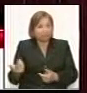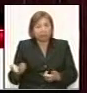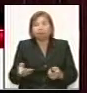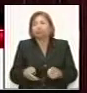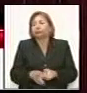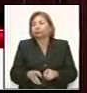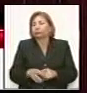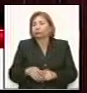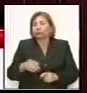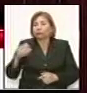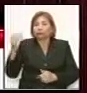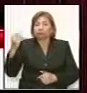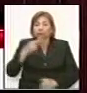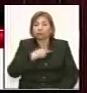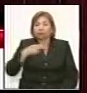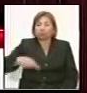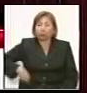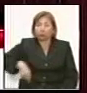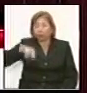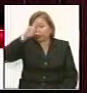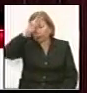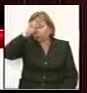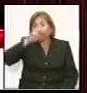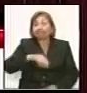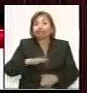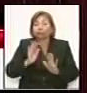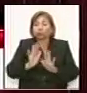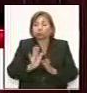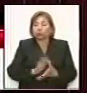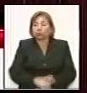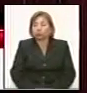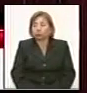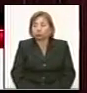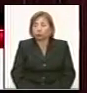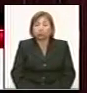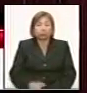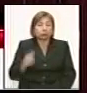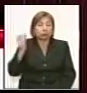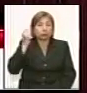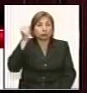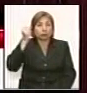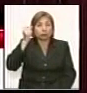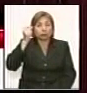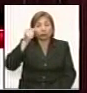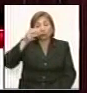el virrey del Perú y Sucre, que fue el ganador de la batalla de Ayacucho,